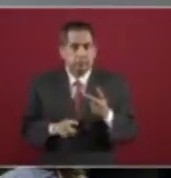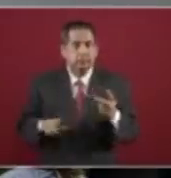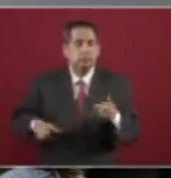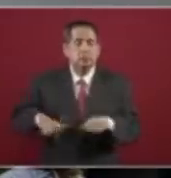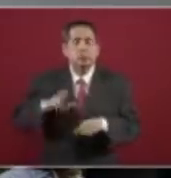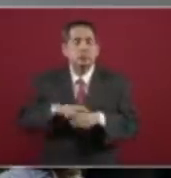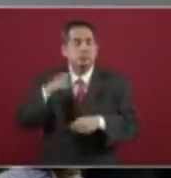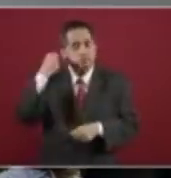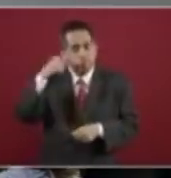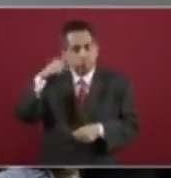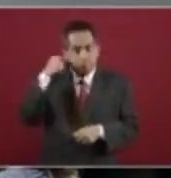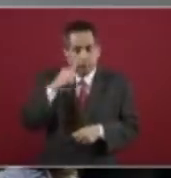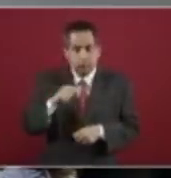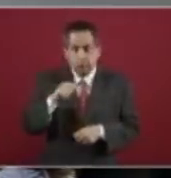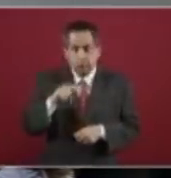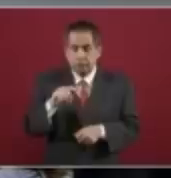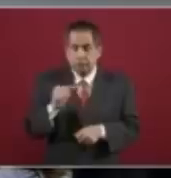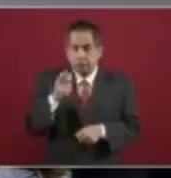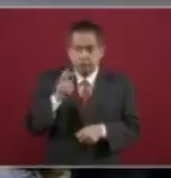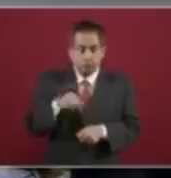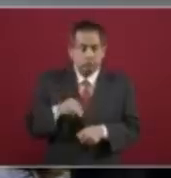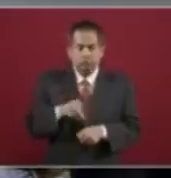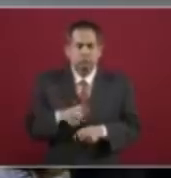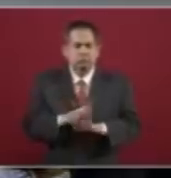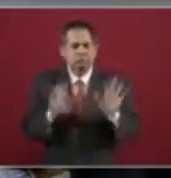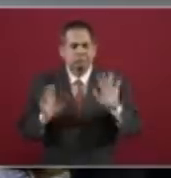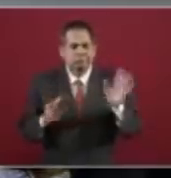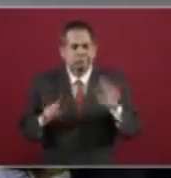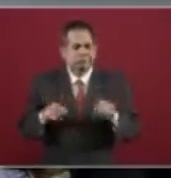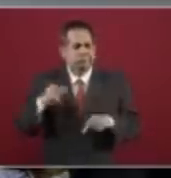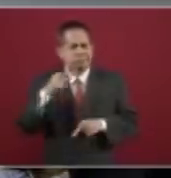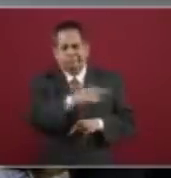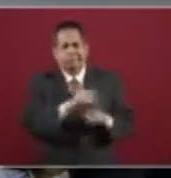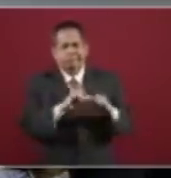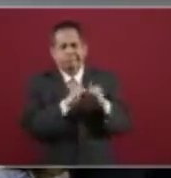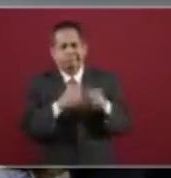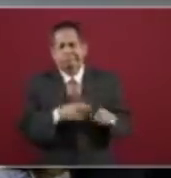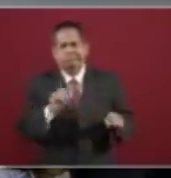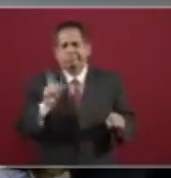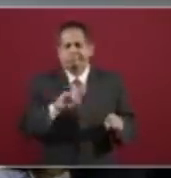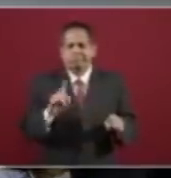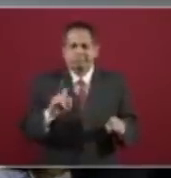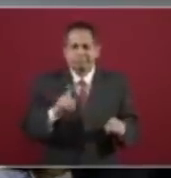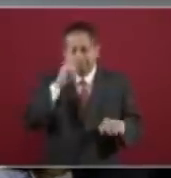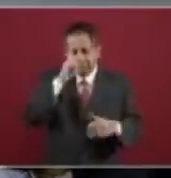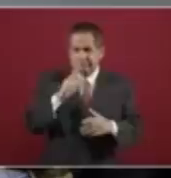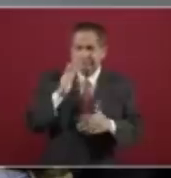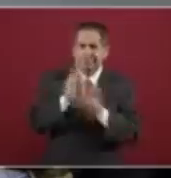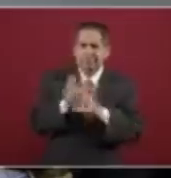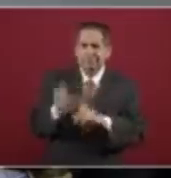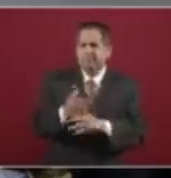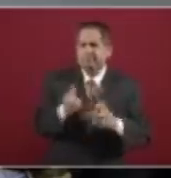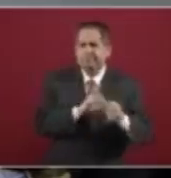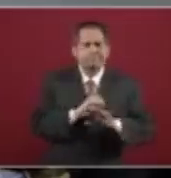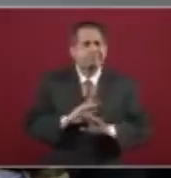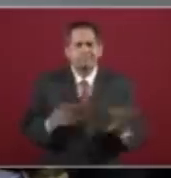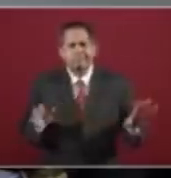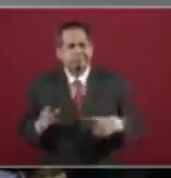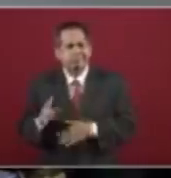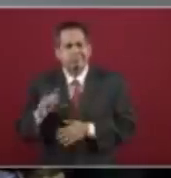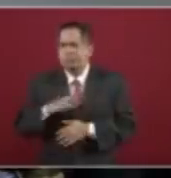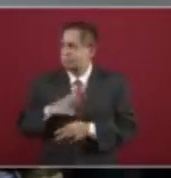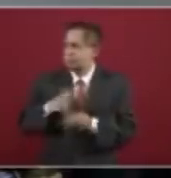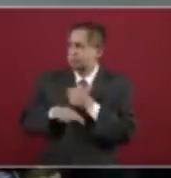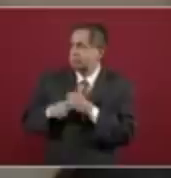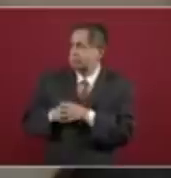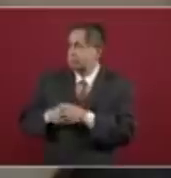gobernador de Tabasco, Adán Augusto, desmintió a la asociación de alto al secuestro, declaró que no hay un aumento